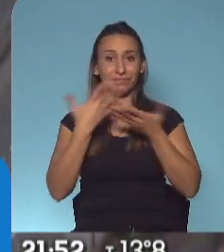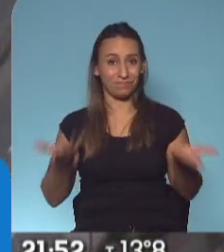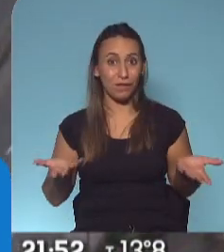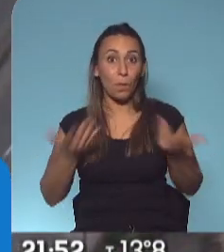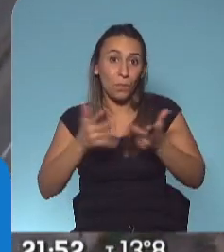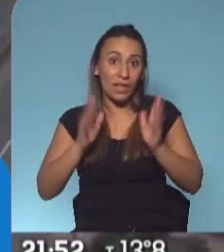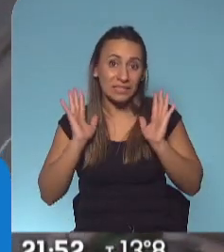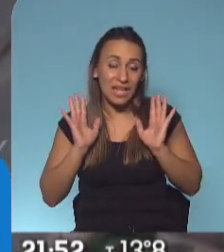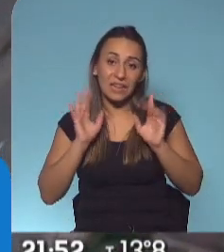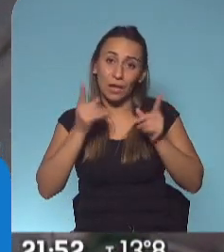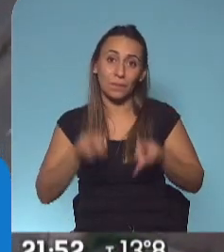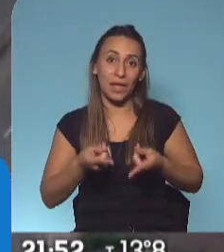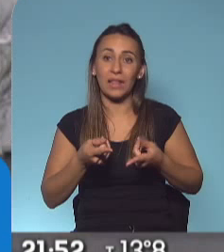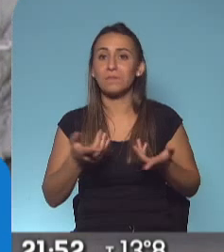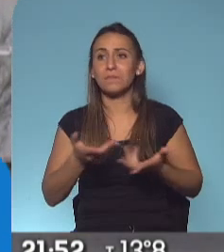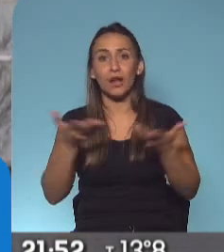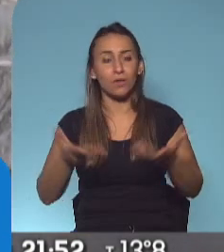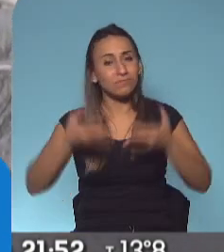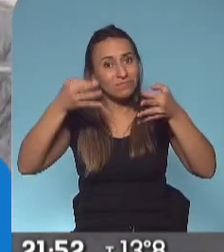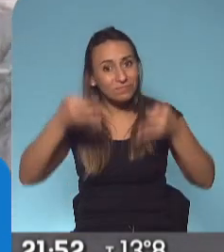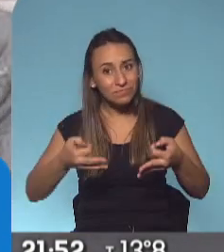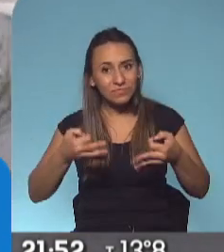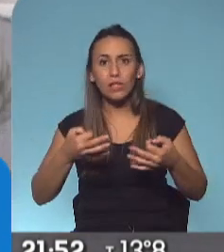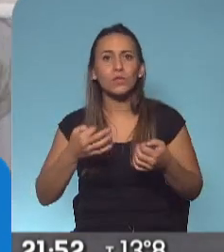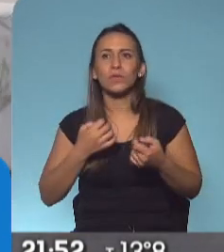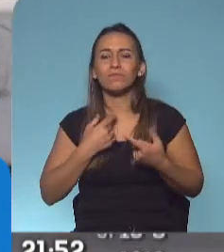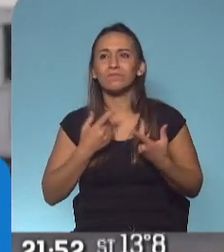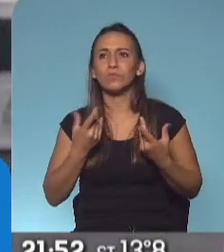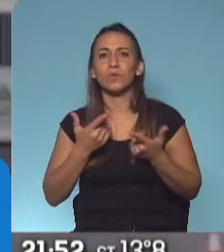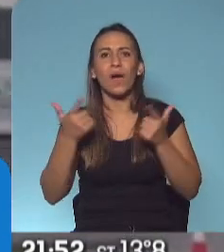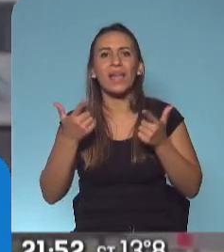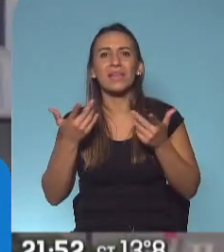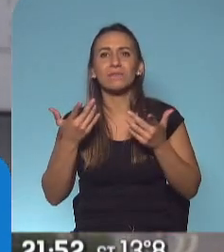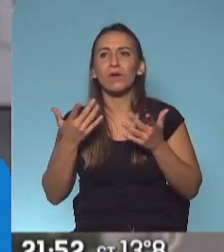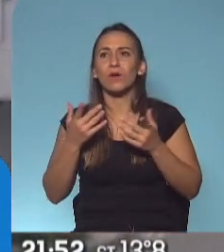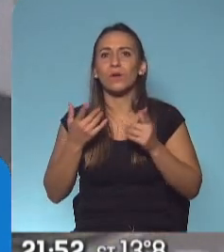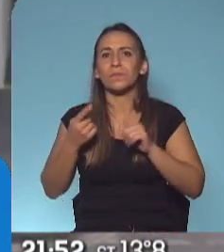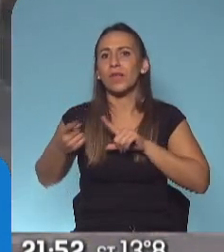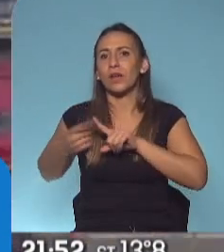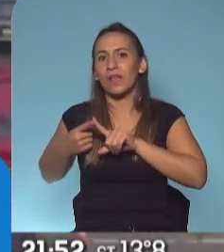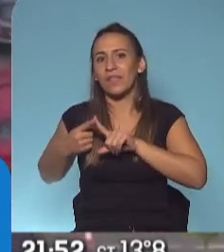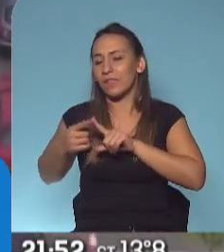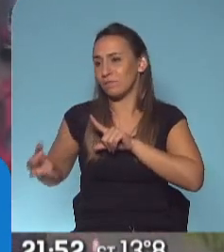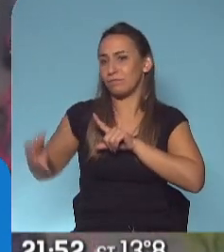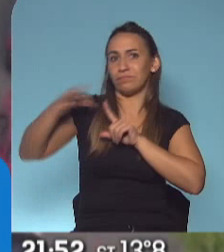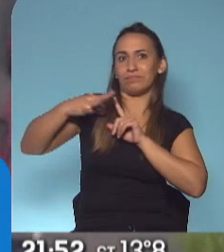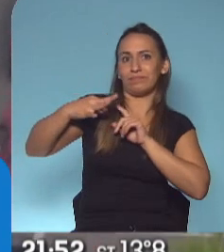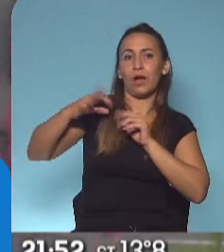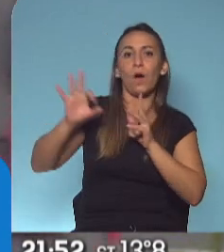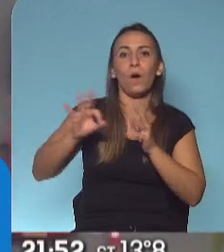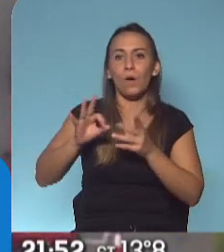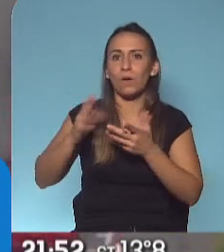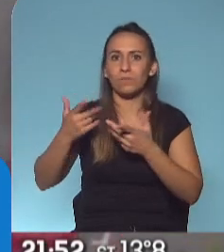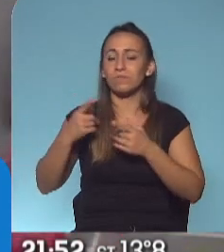posiblemente el virus y ahí fue que, pero digamos no tengo ninguna relación directa ni indirecta que yo